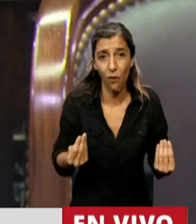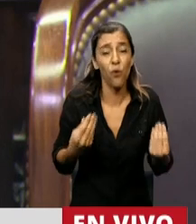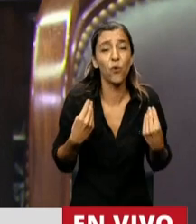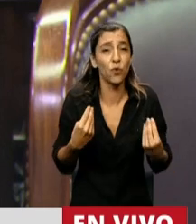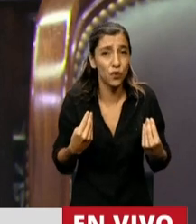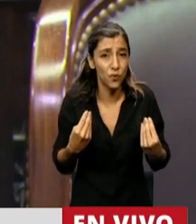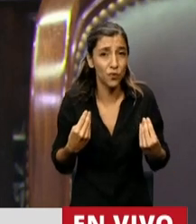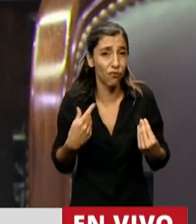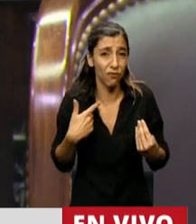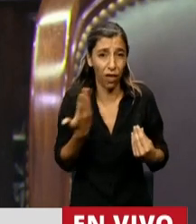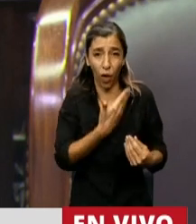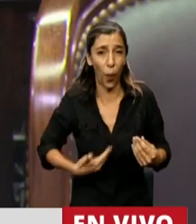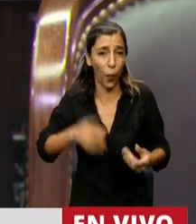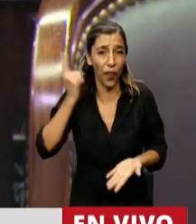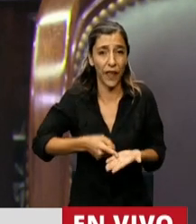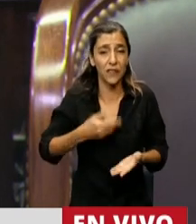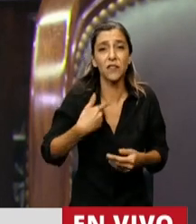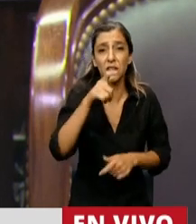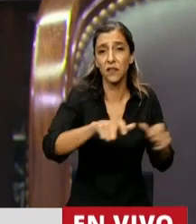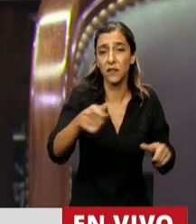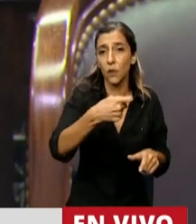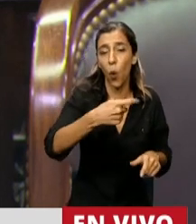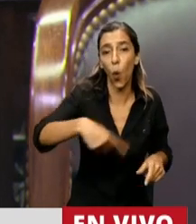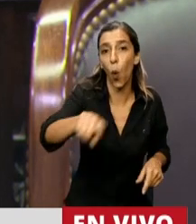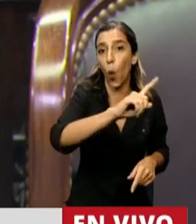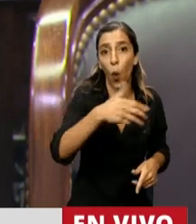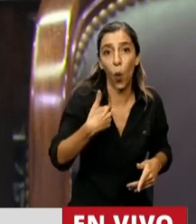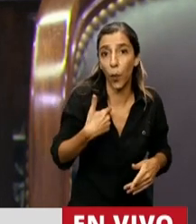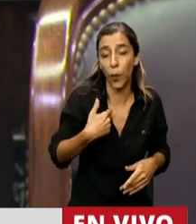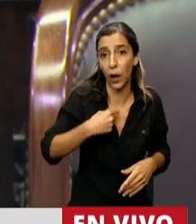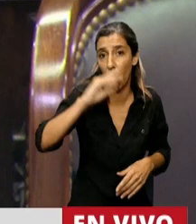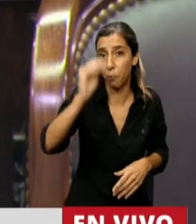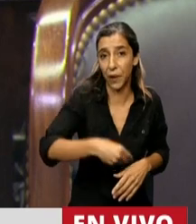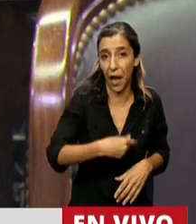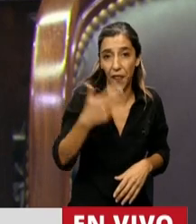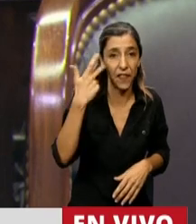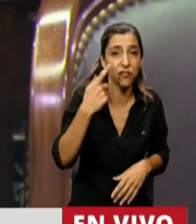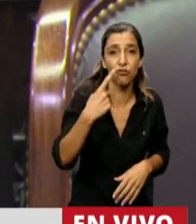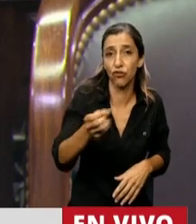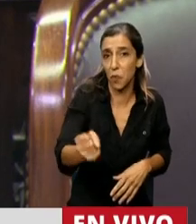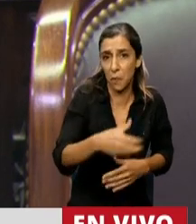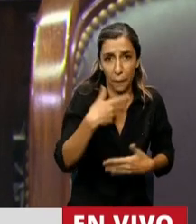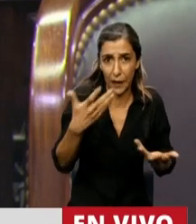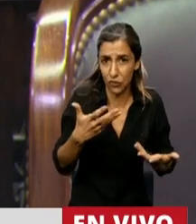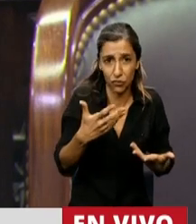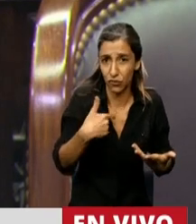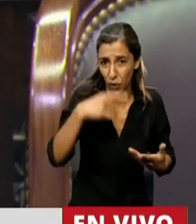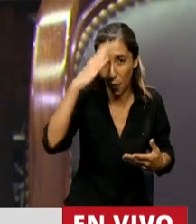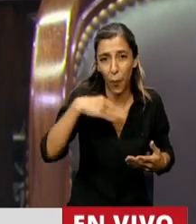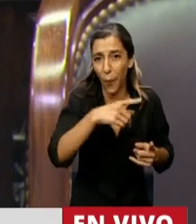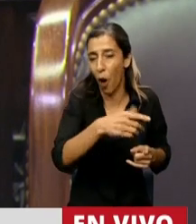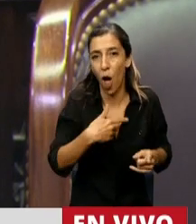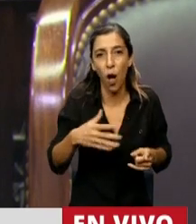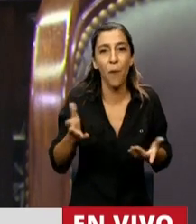1.000 y 18.000 pesos por mes de acuerdo al nivel de sus ingresos. En el caso de la jubilación mínima,